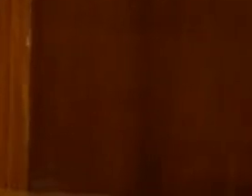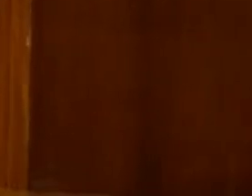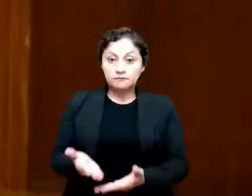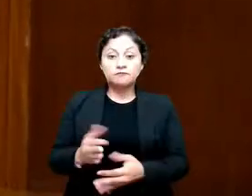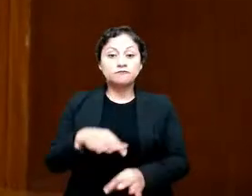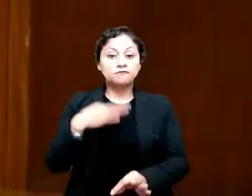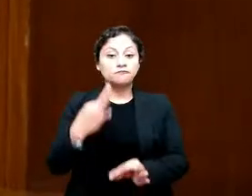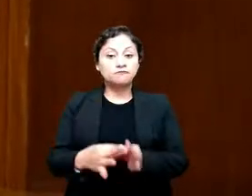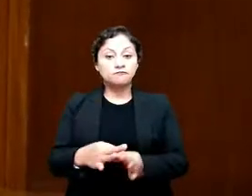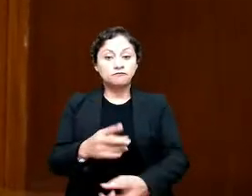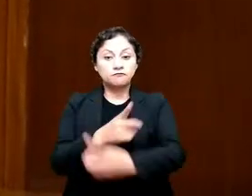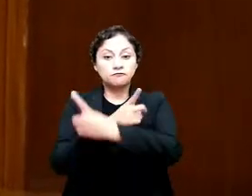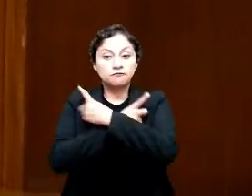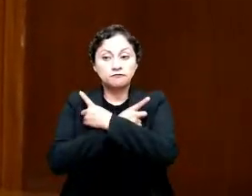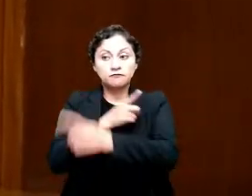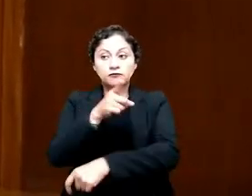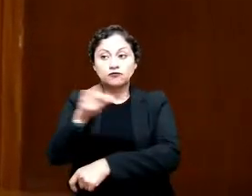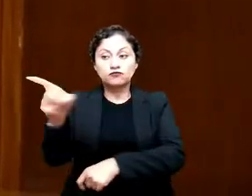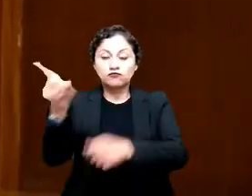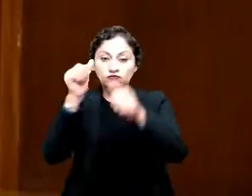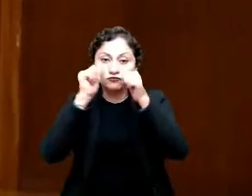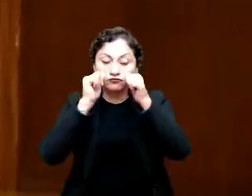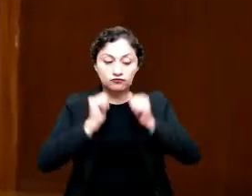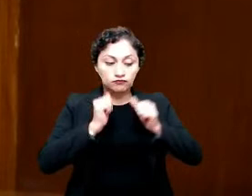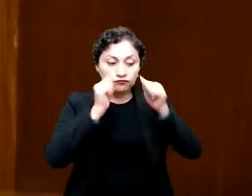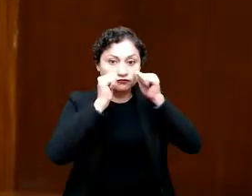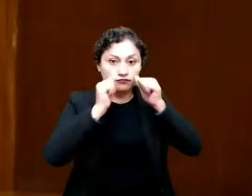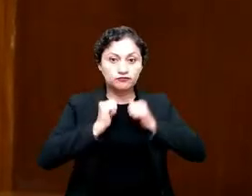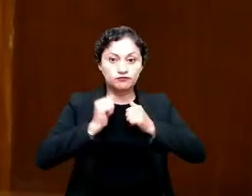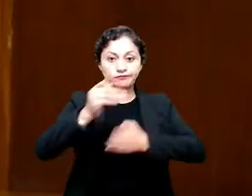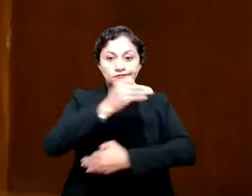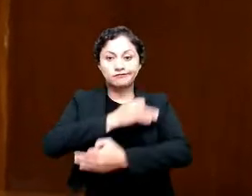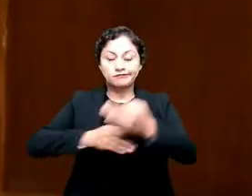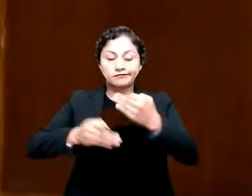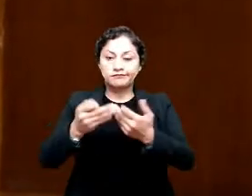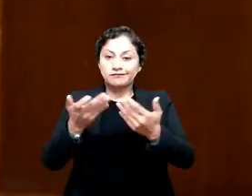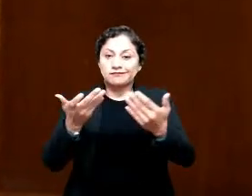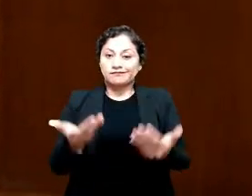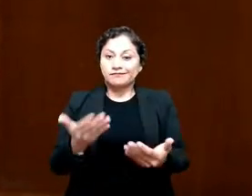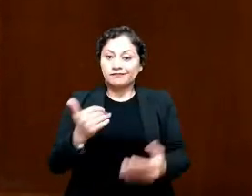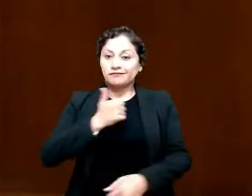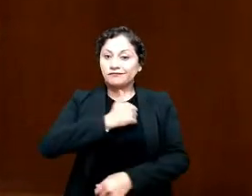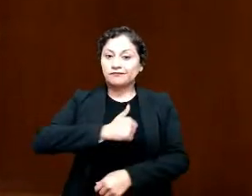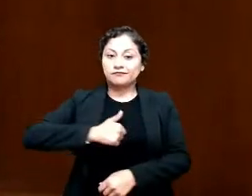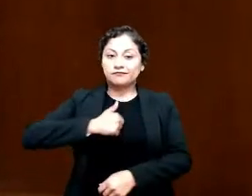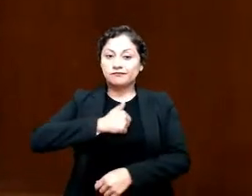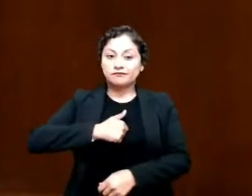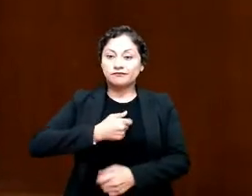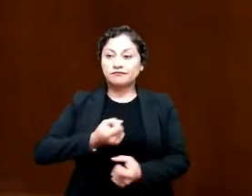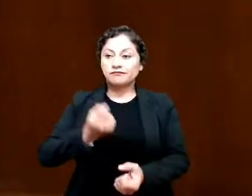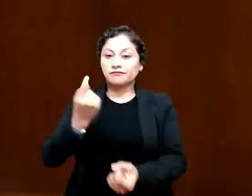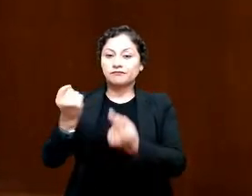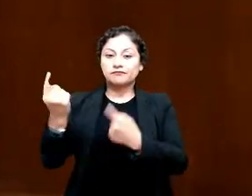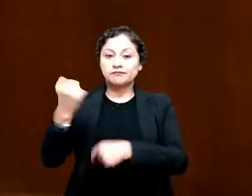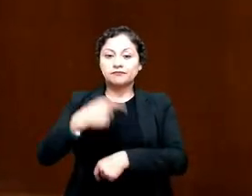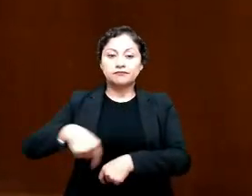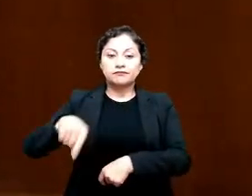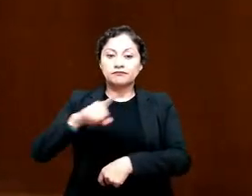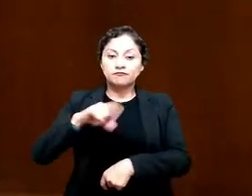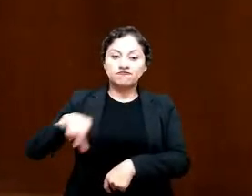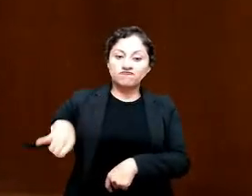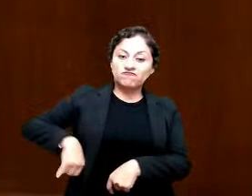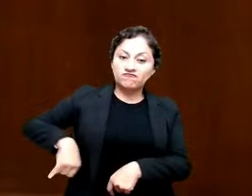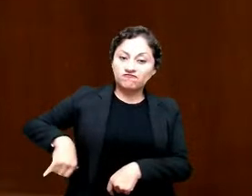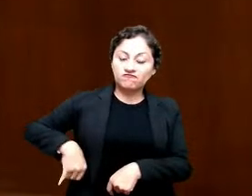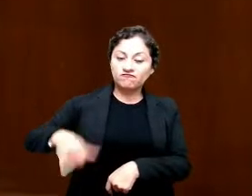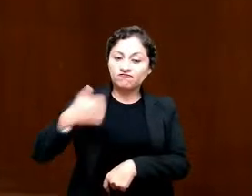ha dedicado a hacer es escuchar a todos y a todas. Lamentamos mucho que haya quien, cuando es a su conveniencia, busca hablar y cuando no busca limitar